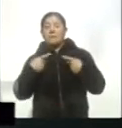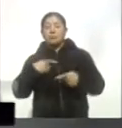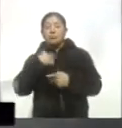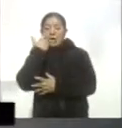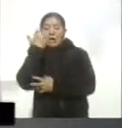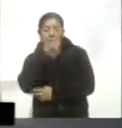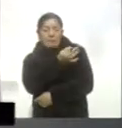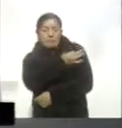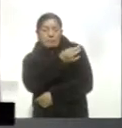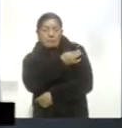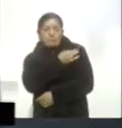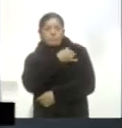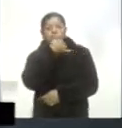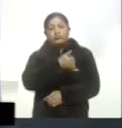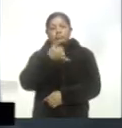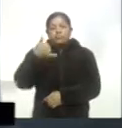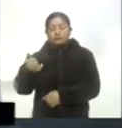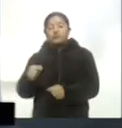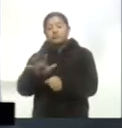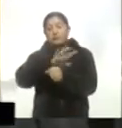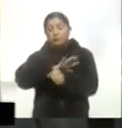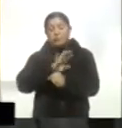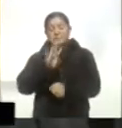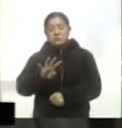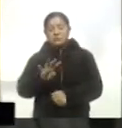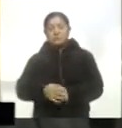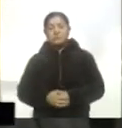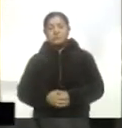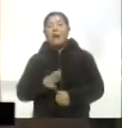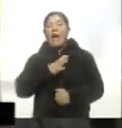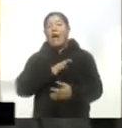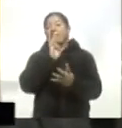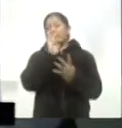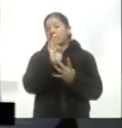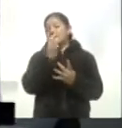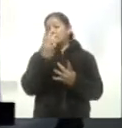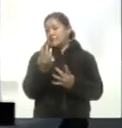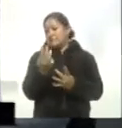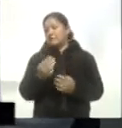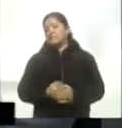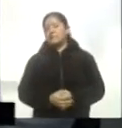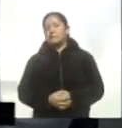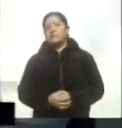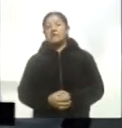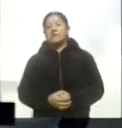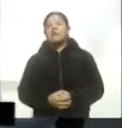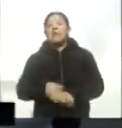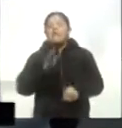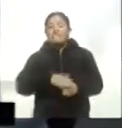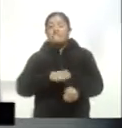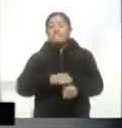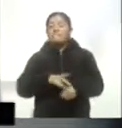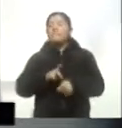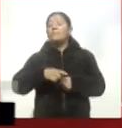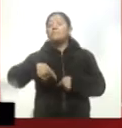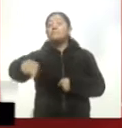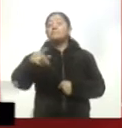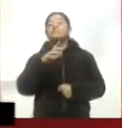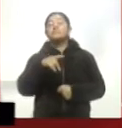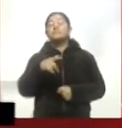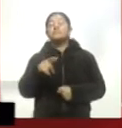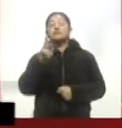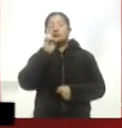de Johnson & Johnson contra el COVID-19, que ya está en fase 3. En los próximos días, Rusia enviará al menos 2.000 dosis